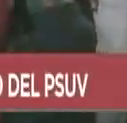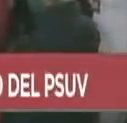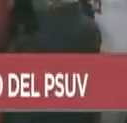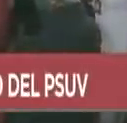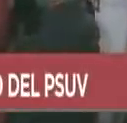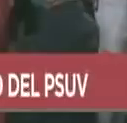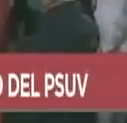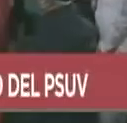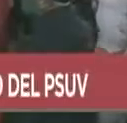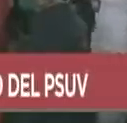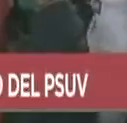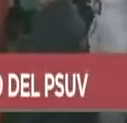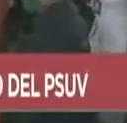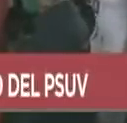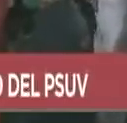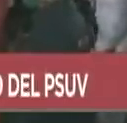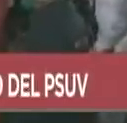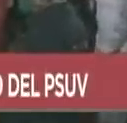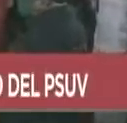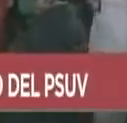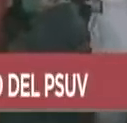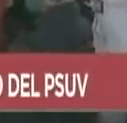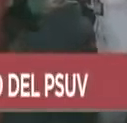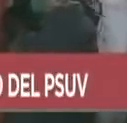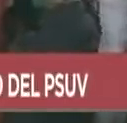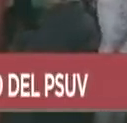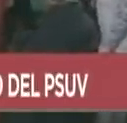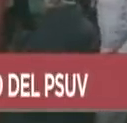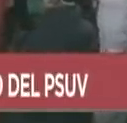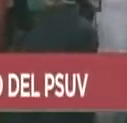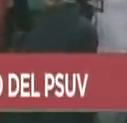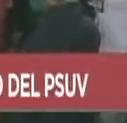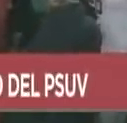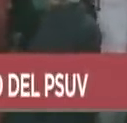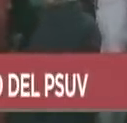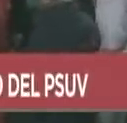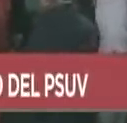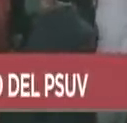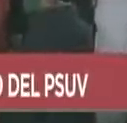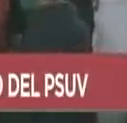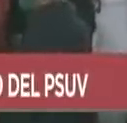quedarse con esa tierra y robar nuestras riquezas. ¡Wow!